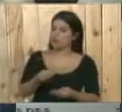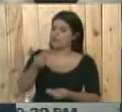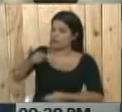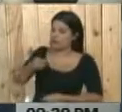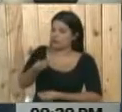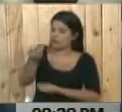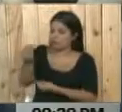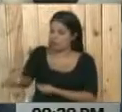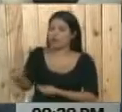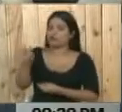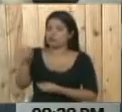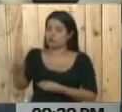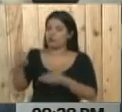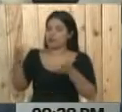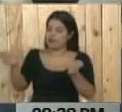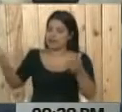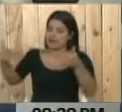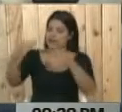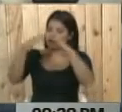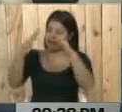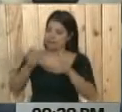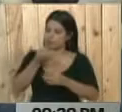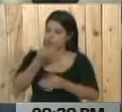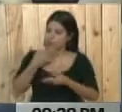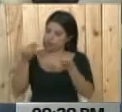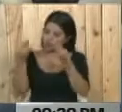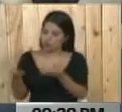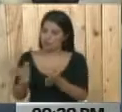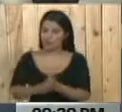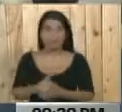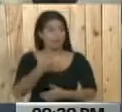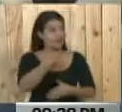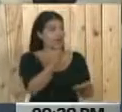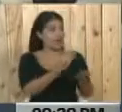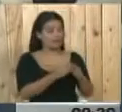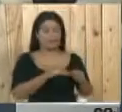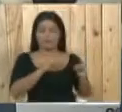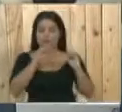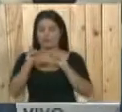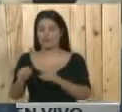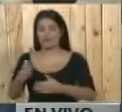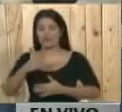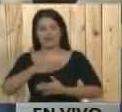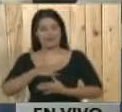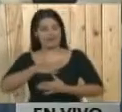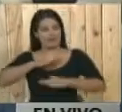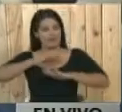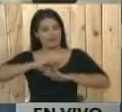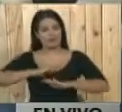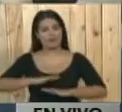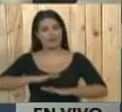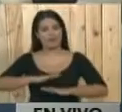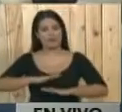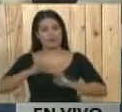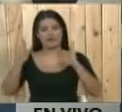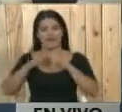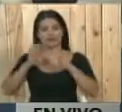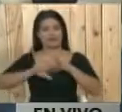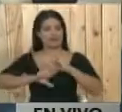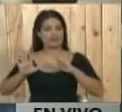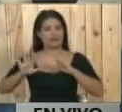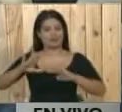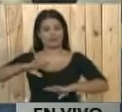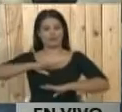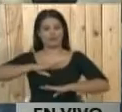cuadrados, todo chévere, se muda y ya su necesidad no es la vivienda. Ahora su necesidad es tener un